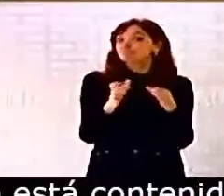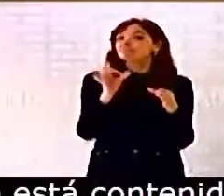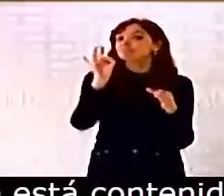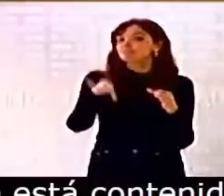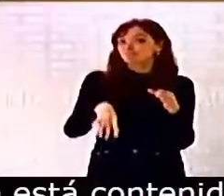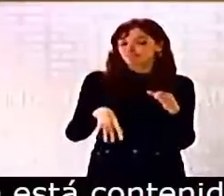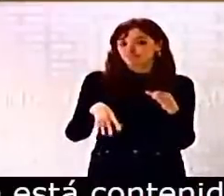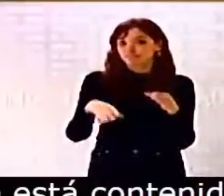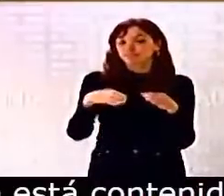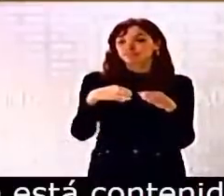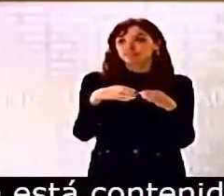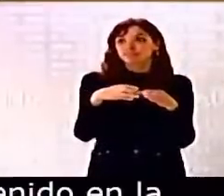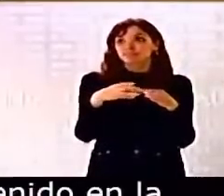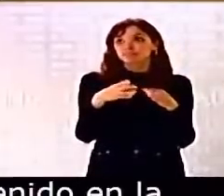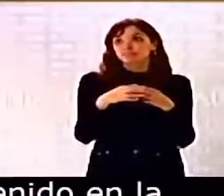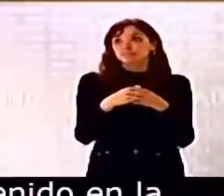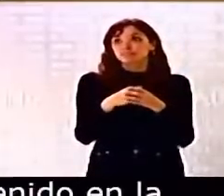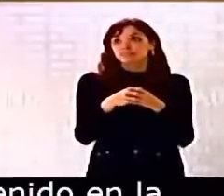es